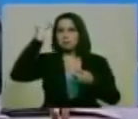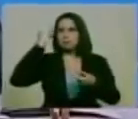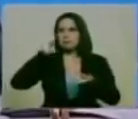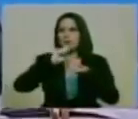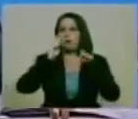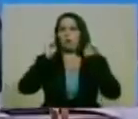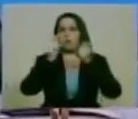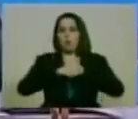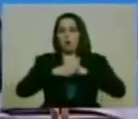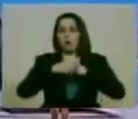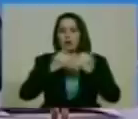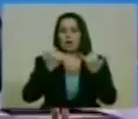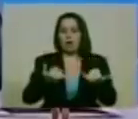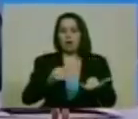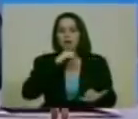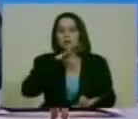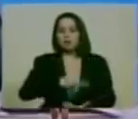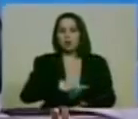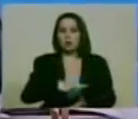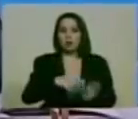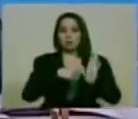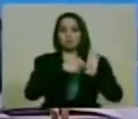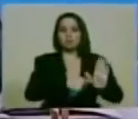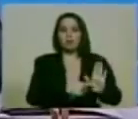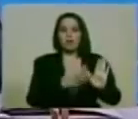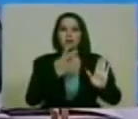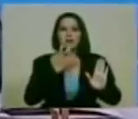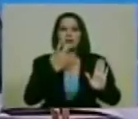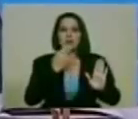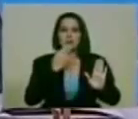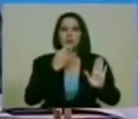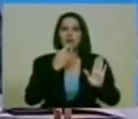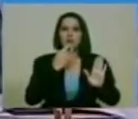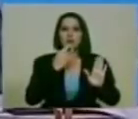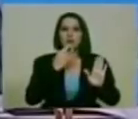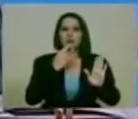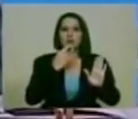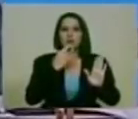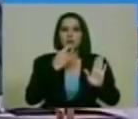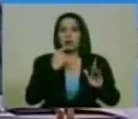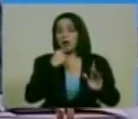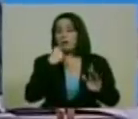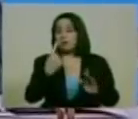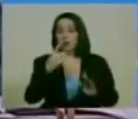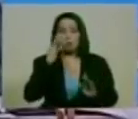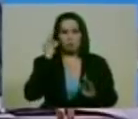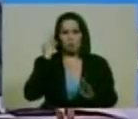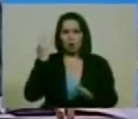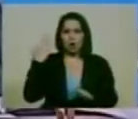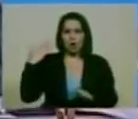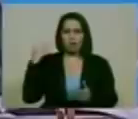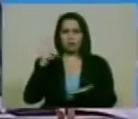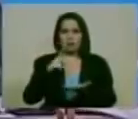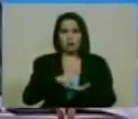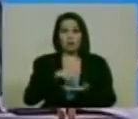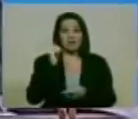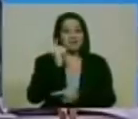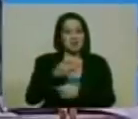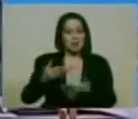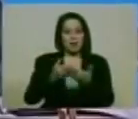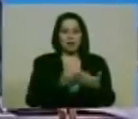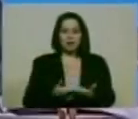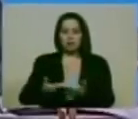La historia, el ejemplo. Y dijo Fedra algo muy cierto: hay que estudiar para